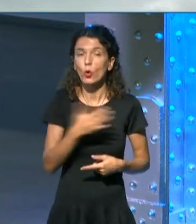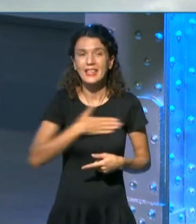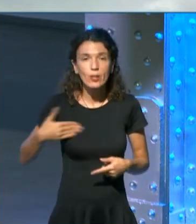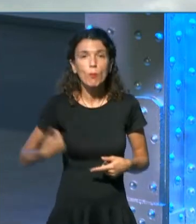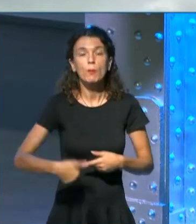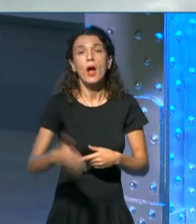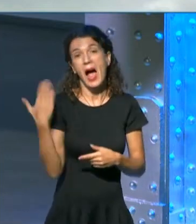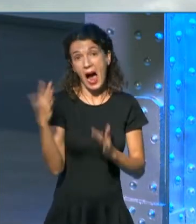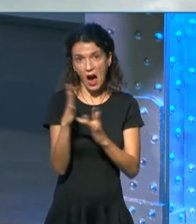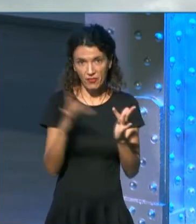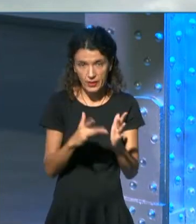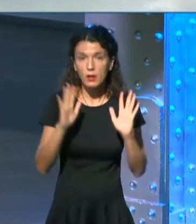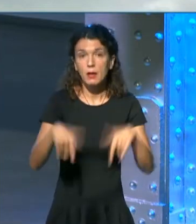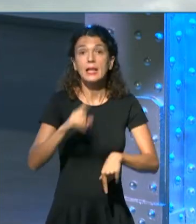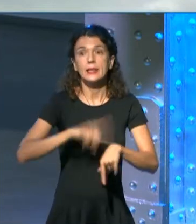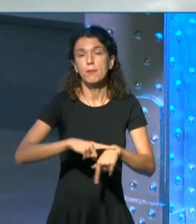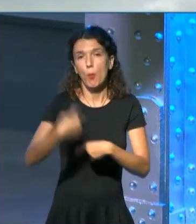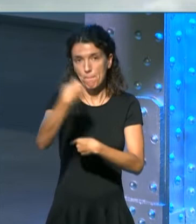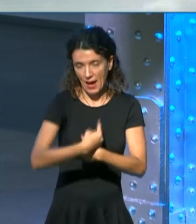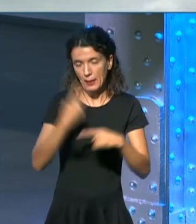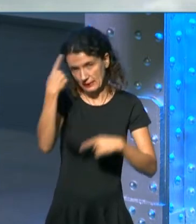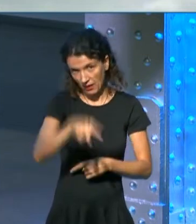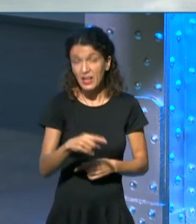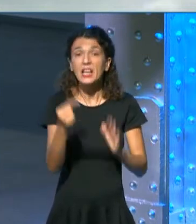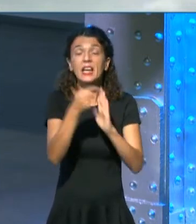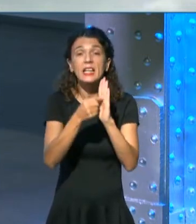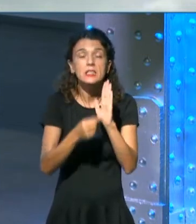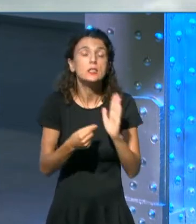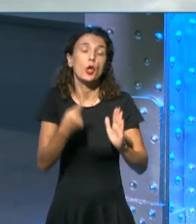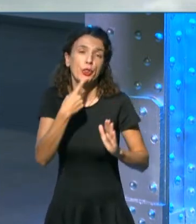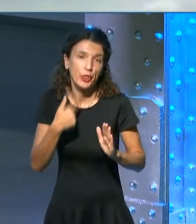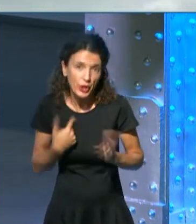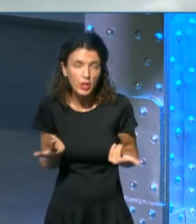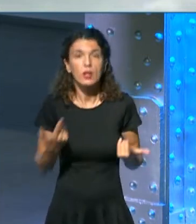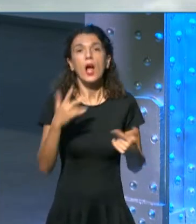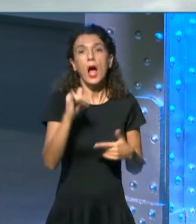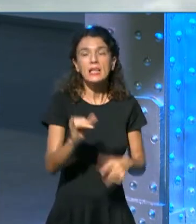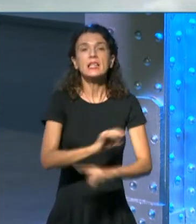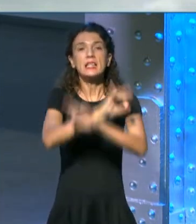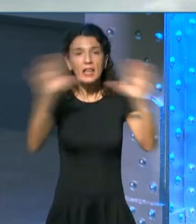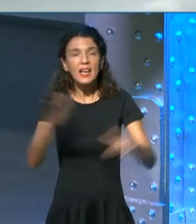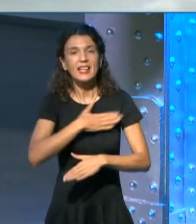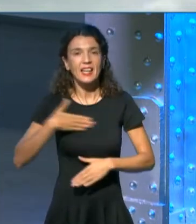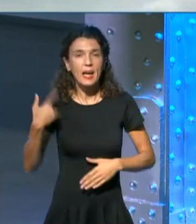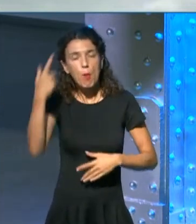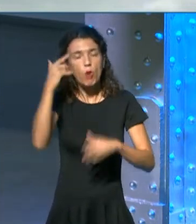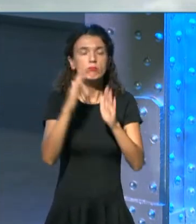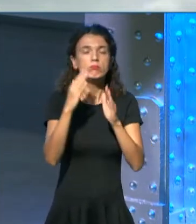abril. Bueno, pues ya sabemos el tiempo que nos va a llevar. ¿Y los requisitos? Bueno, teníamos claro que queríamos darle una vuelta al